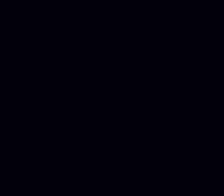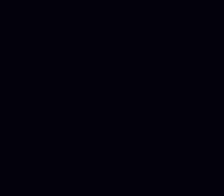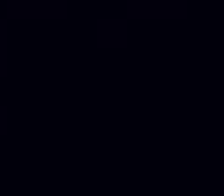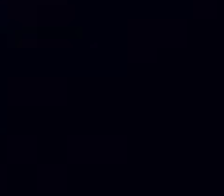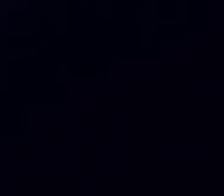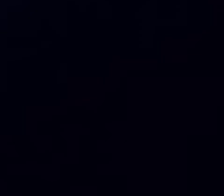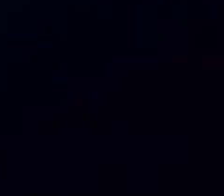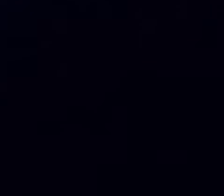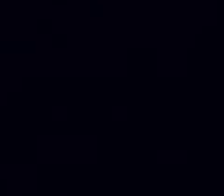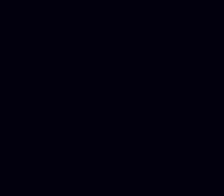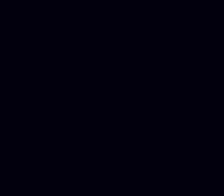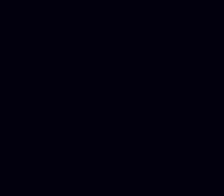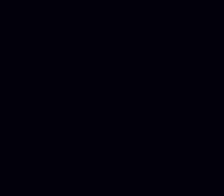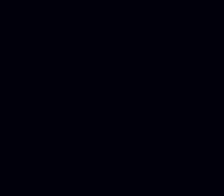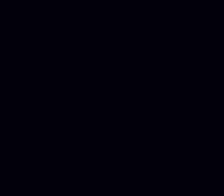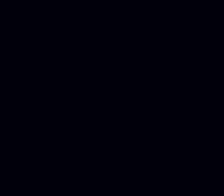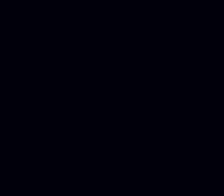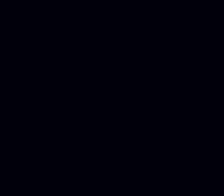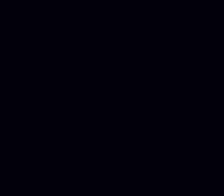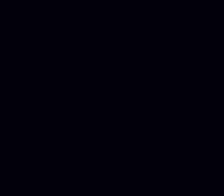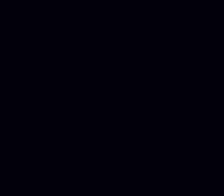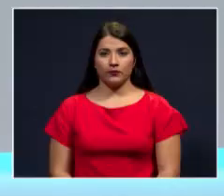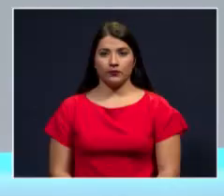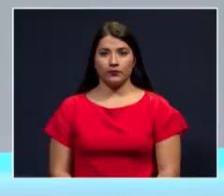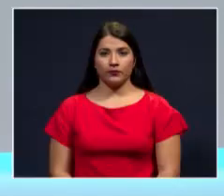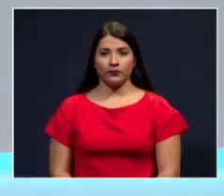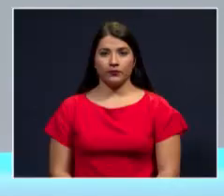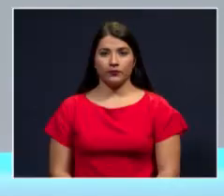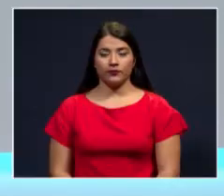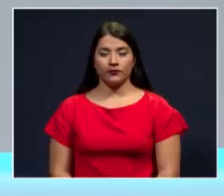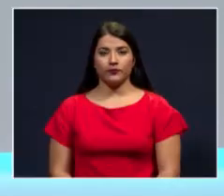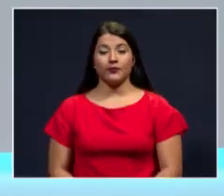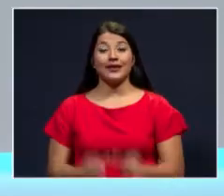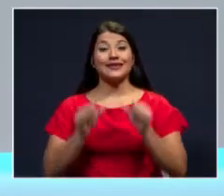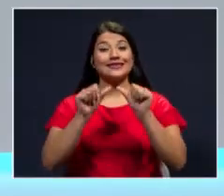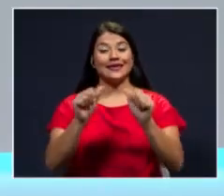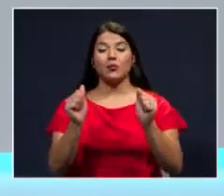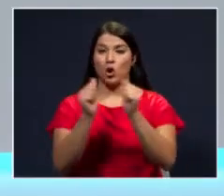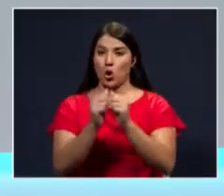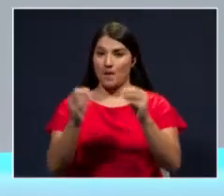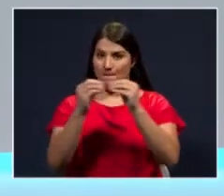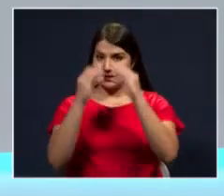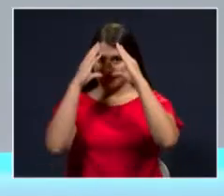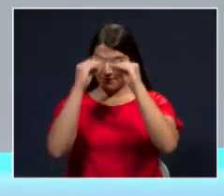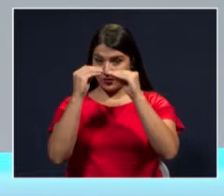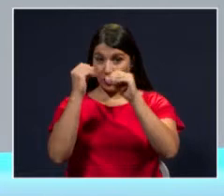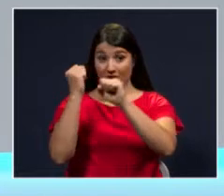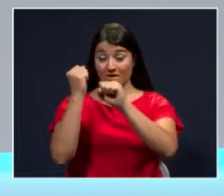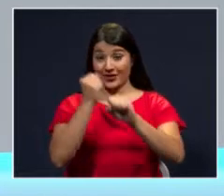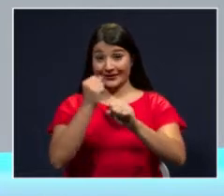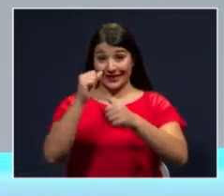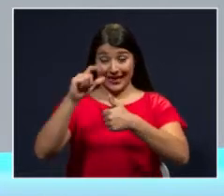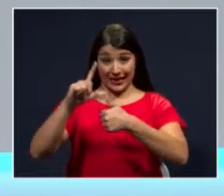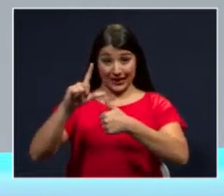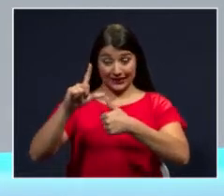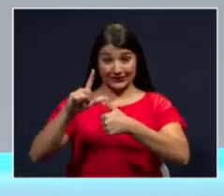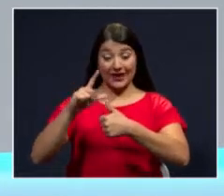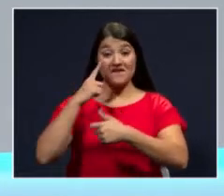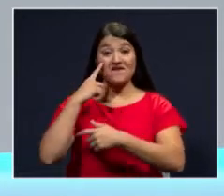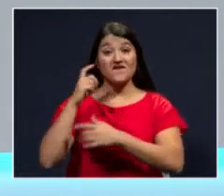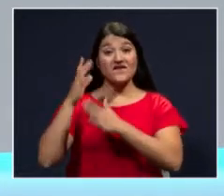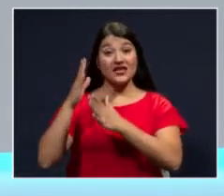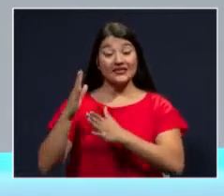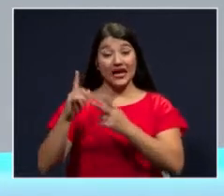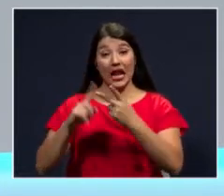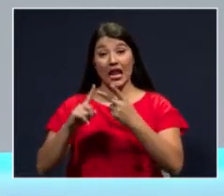13, Costa Rica Televisión. Continuamos con más noticias. La Federación Latinoamericana de Fiscales y